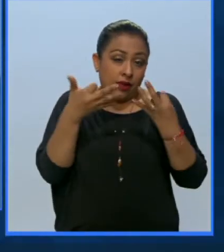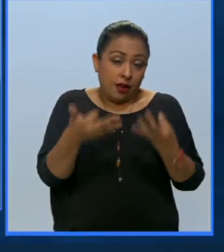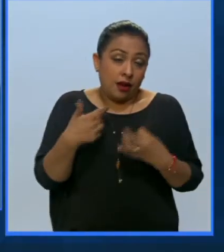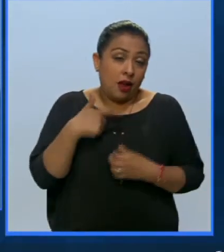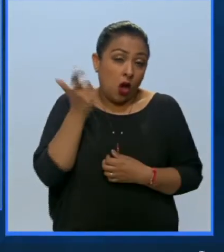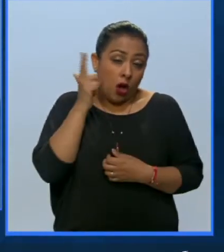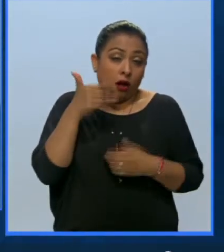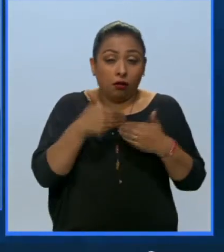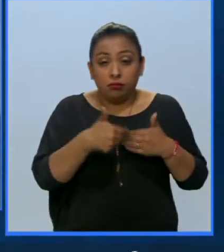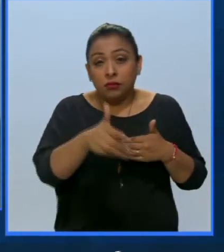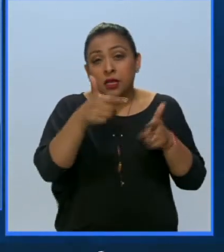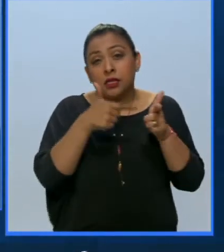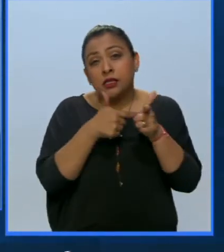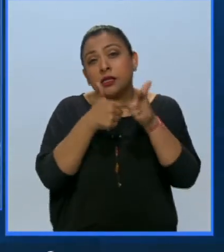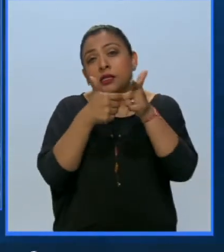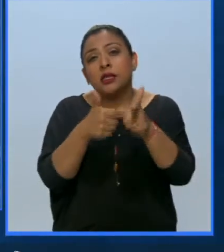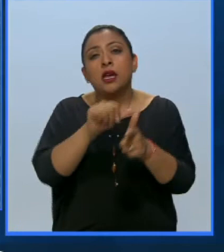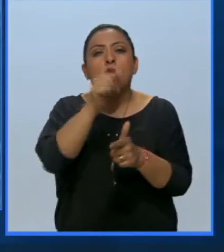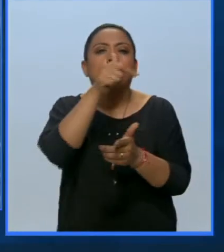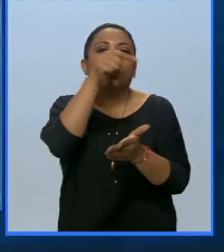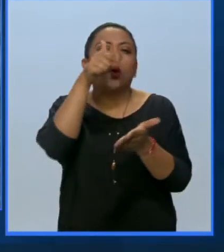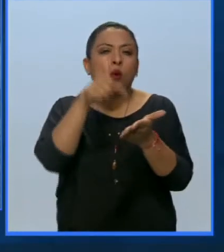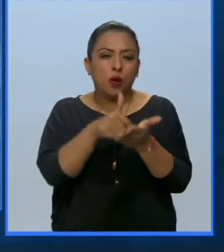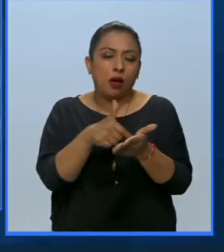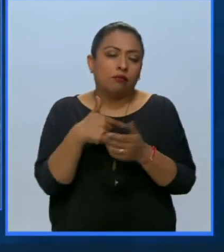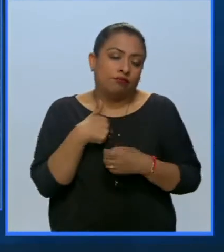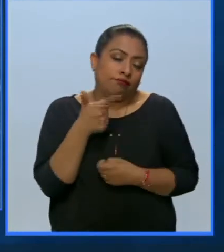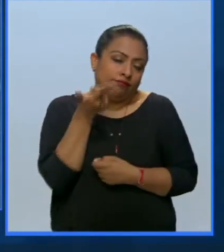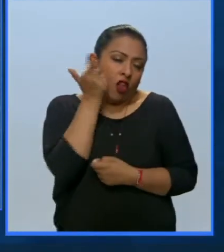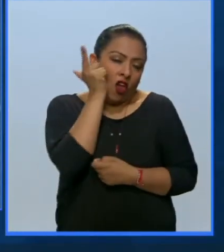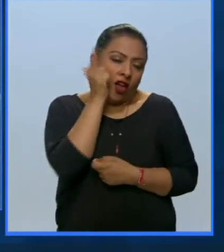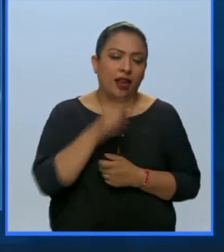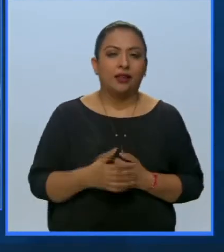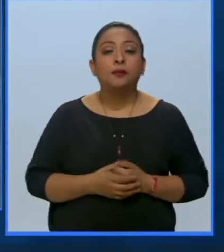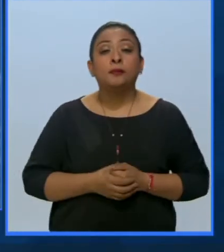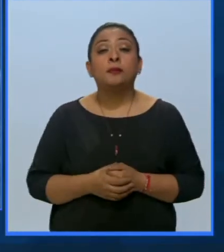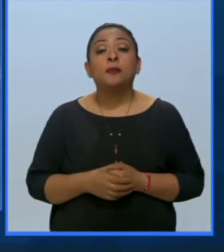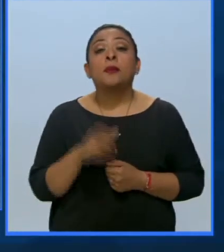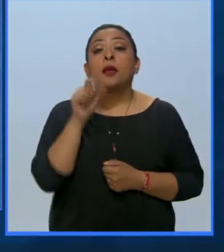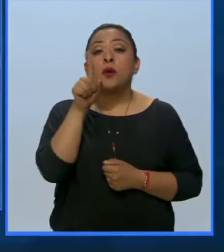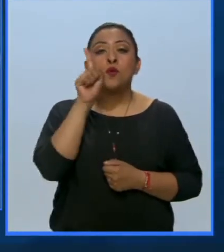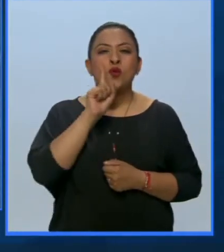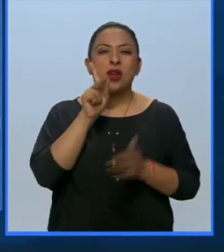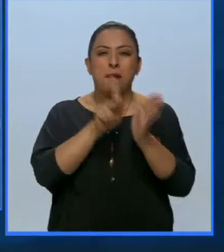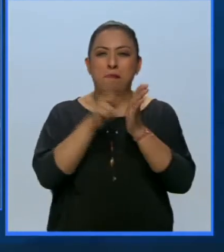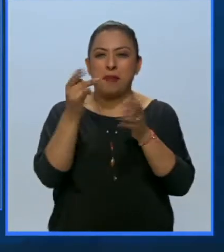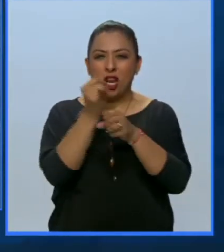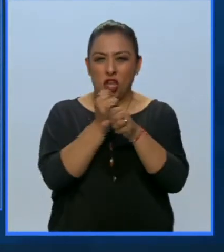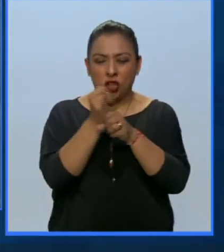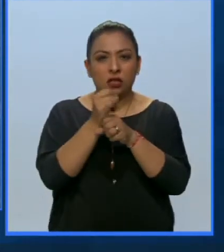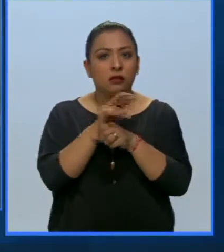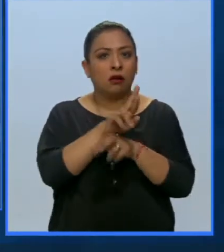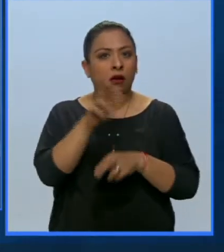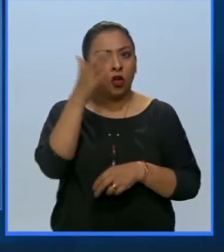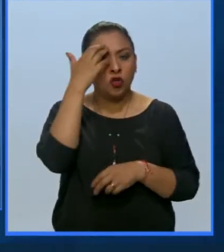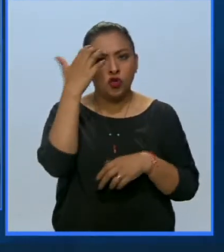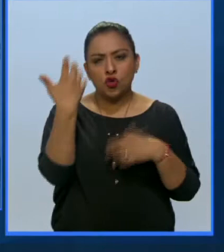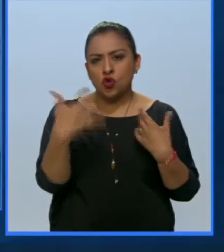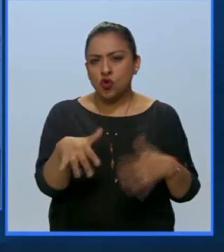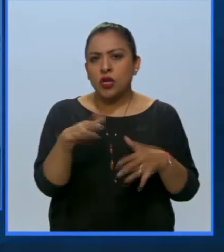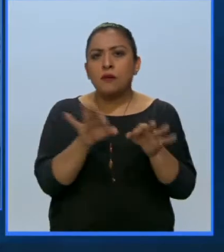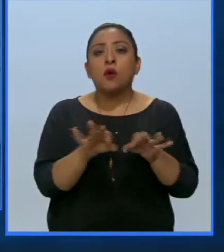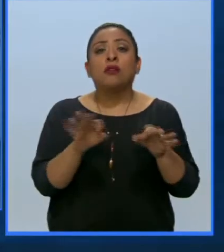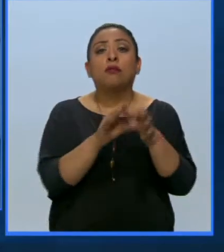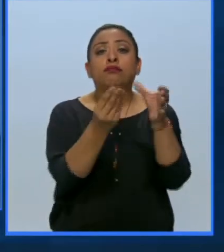que continúe en algún otro lugar, eso espero. La también periodista fue ampliamente reconocida en otros